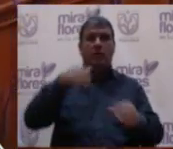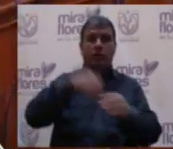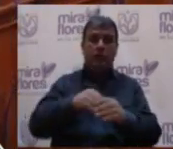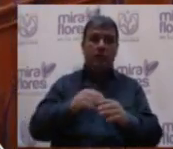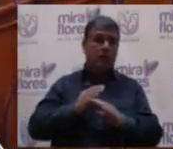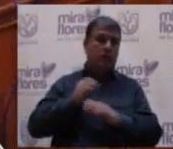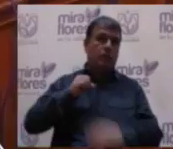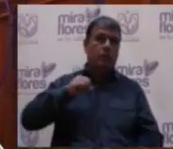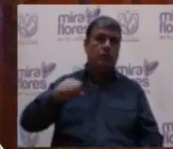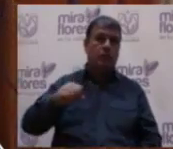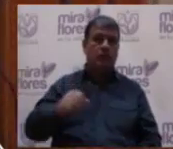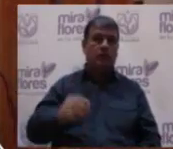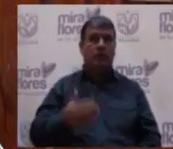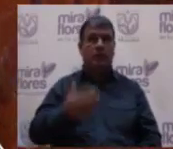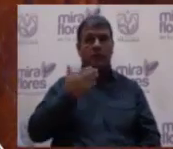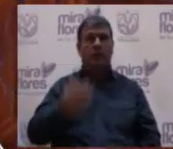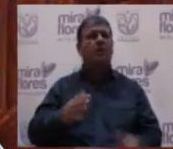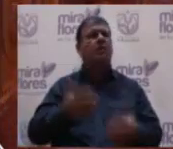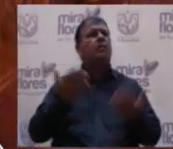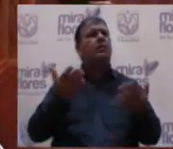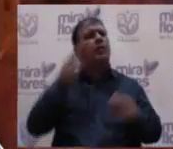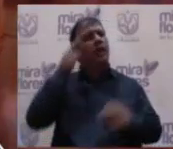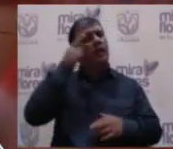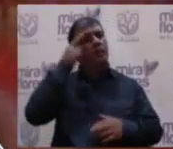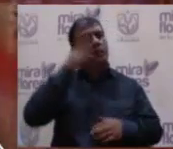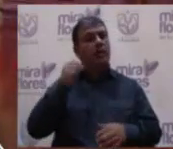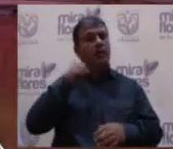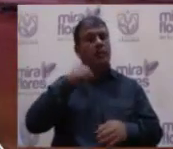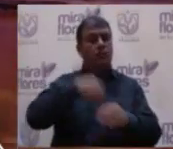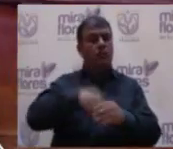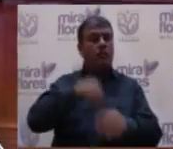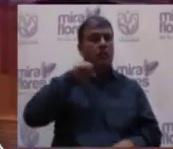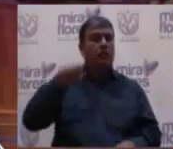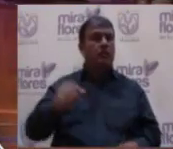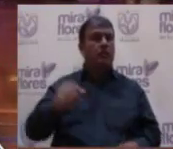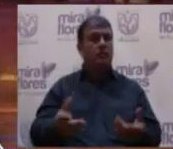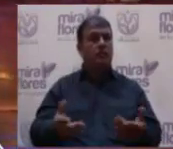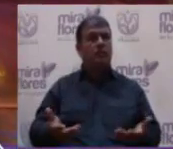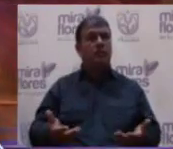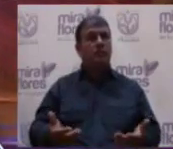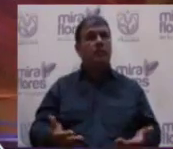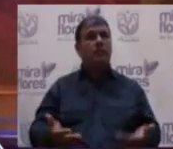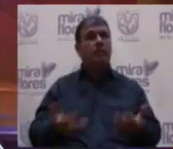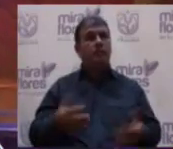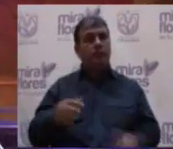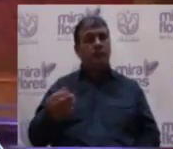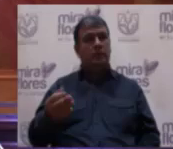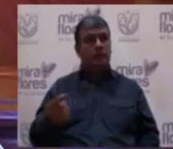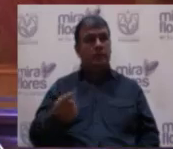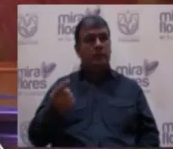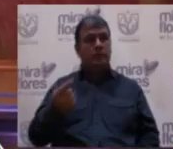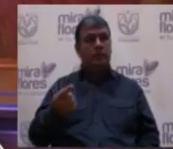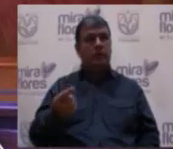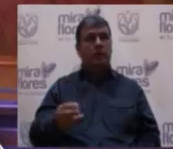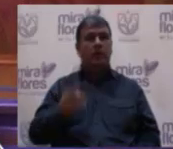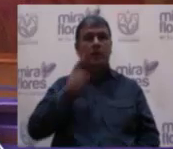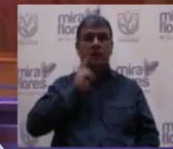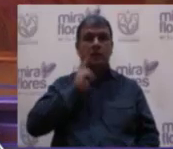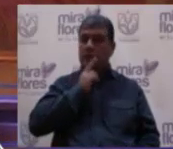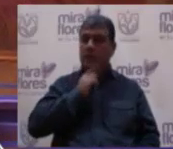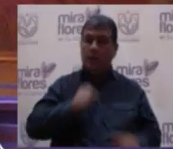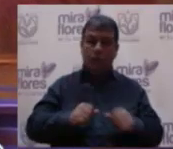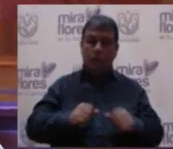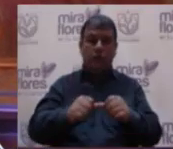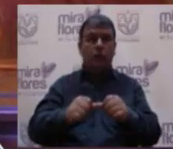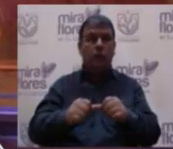Gracias. ¿Cuál es la fundamentación para votar en contra, señor Souza? Simplemente el restaurante sigue funcionando